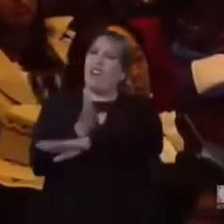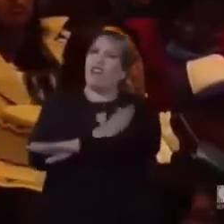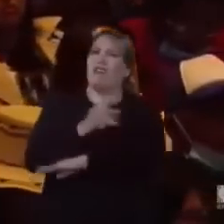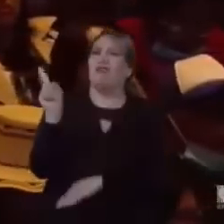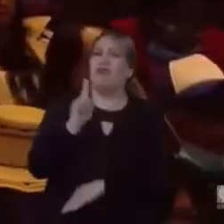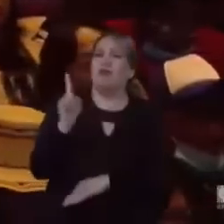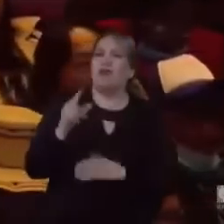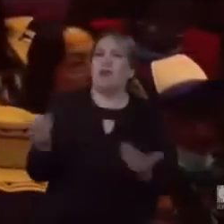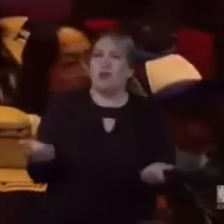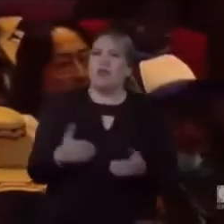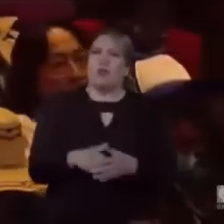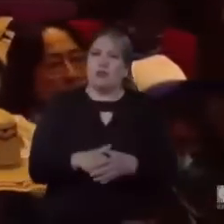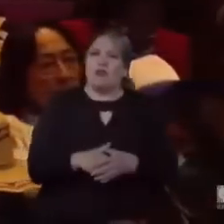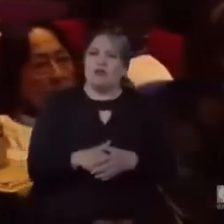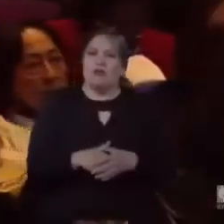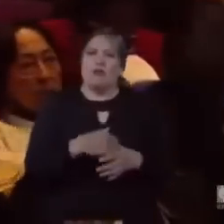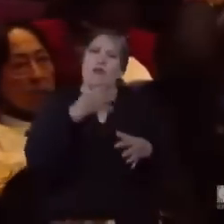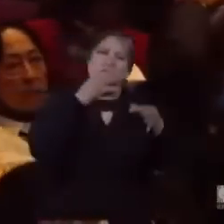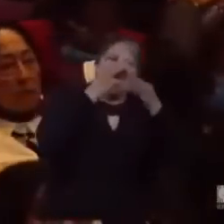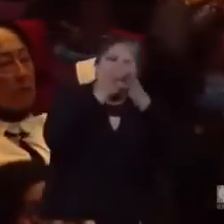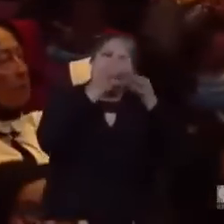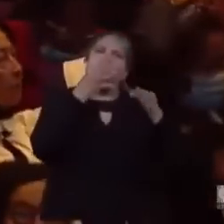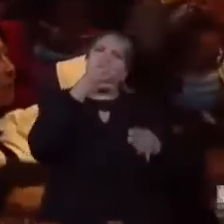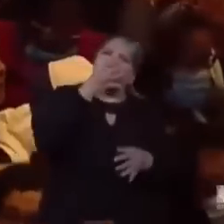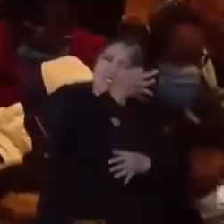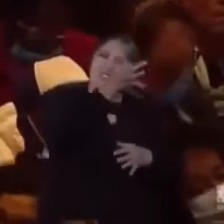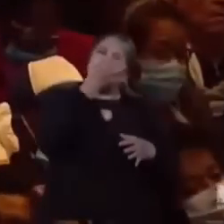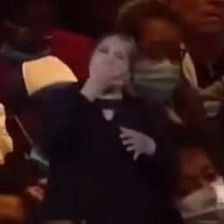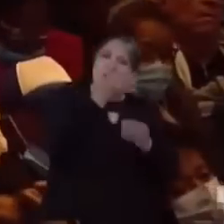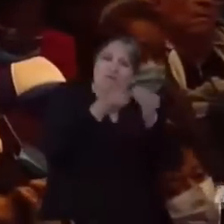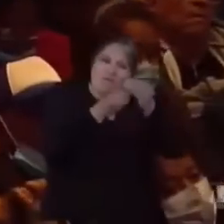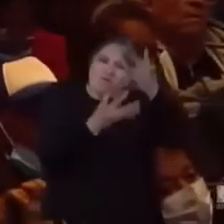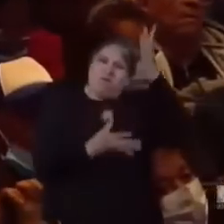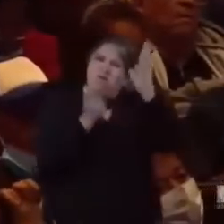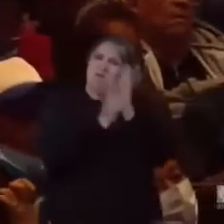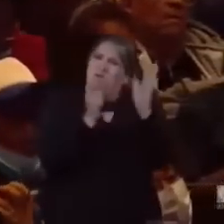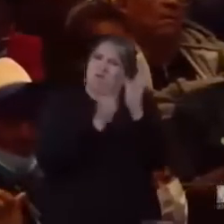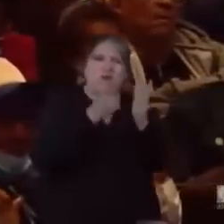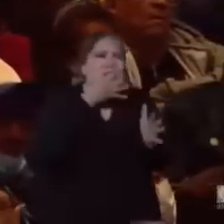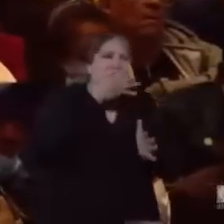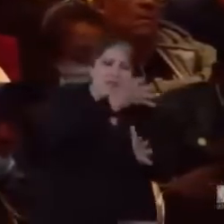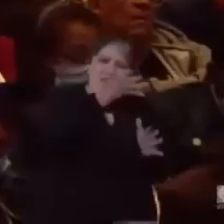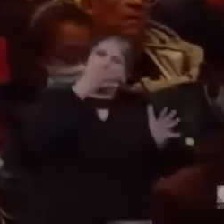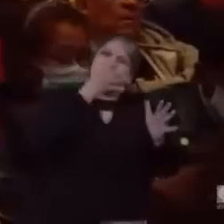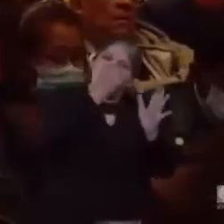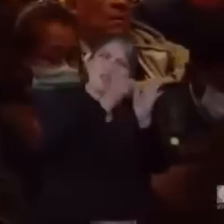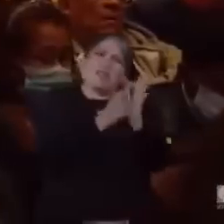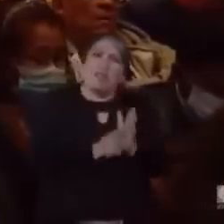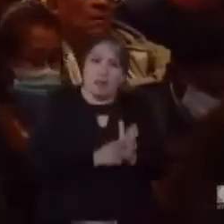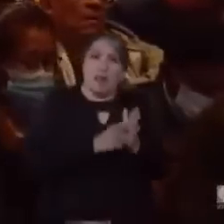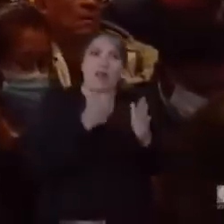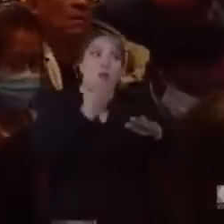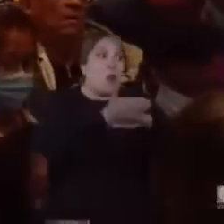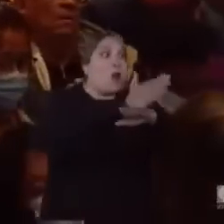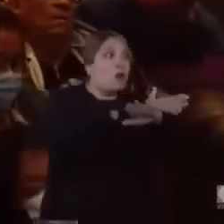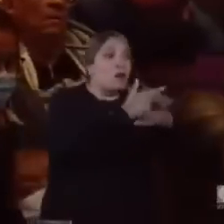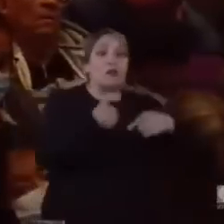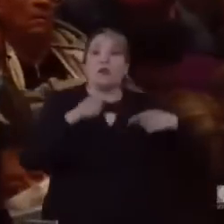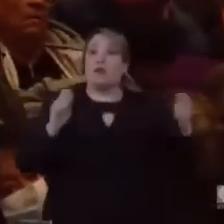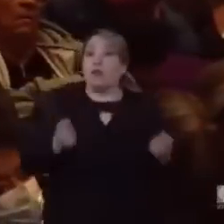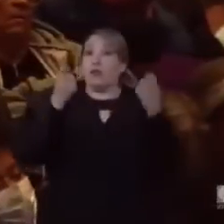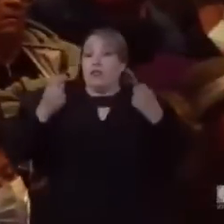antes, cuando eran tantas las denuncias? De haberlo hecho, se hubiesen evitado cientos de